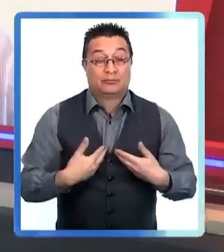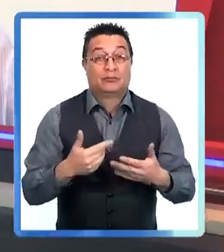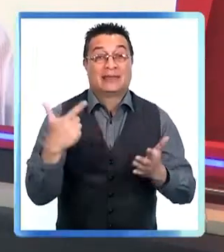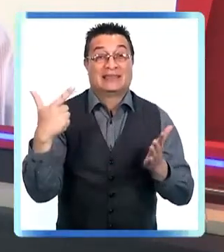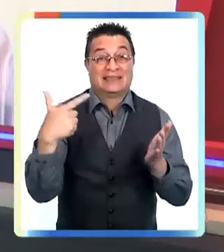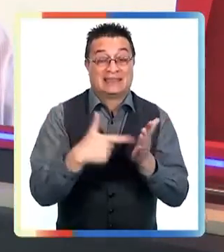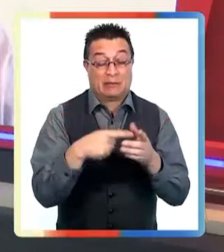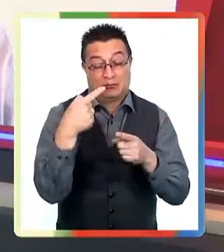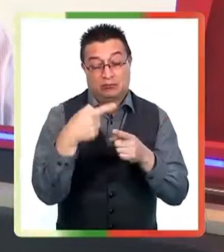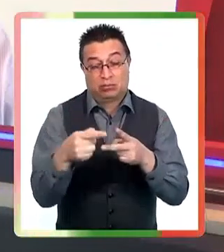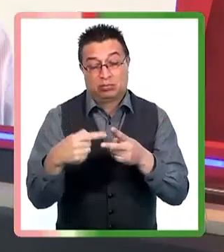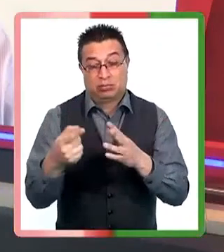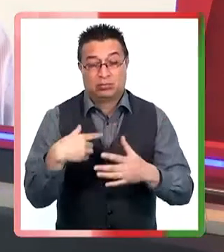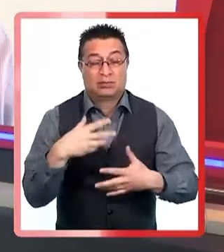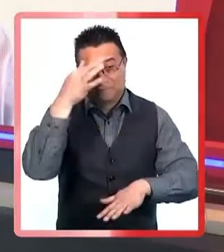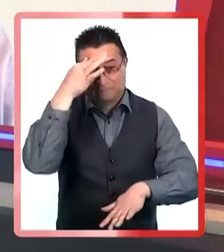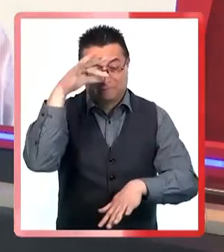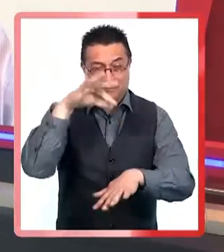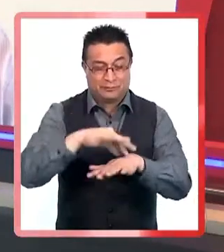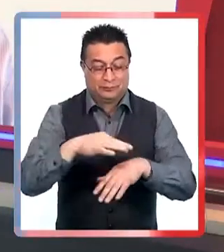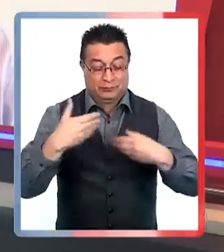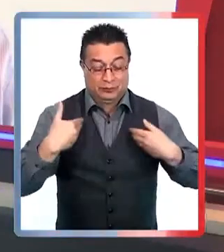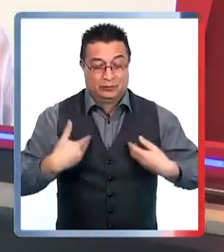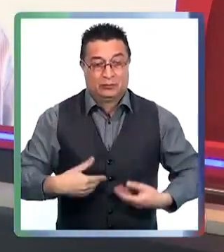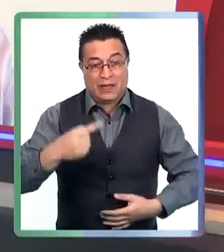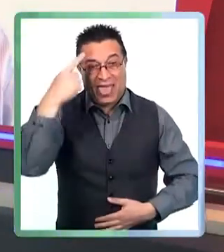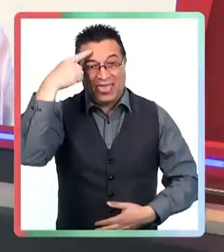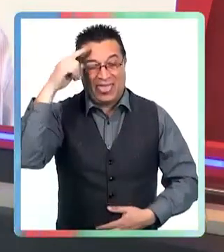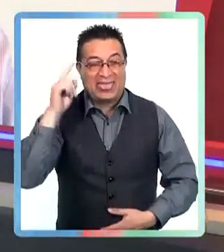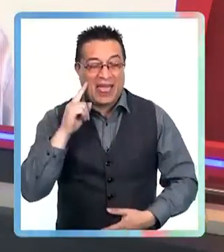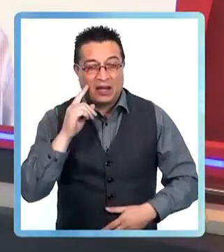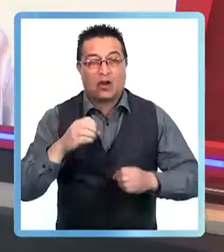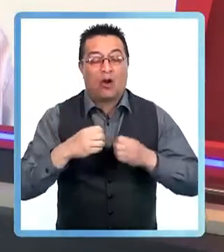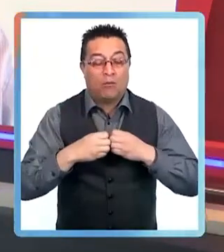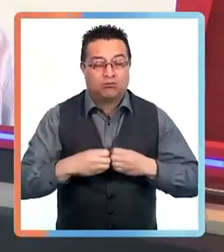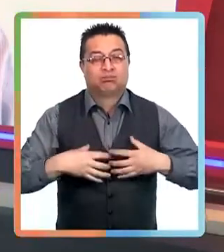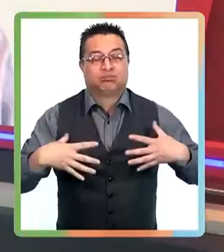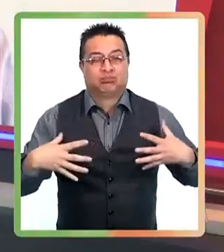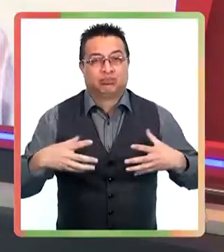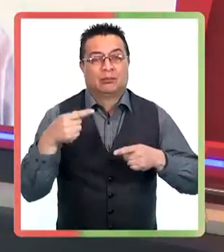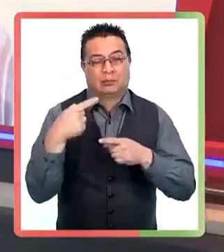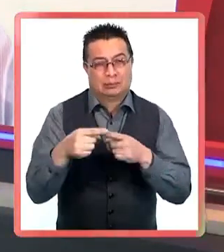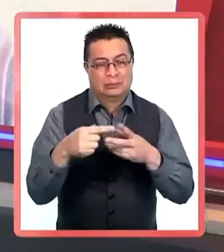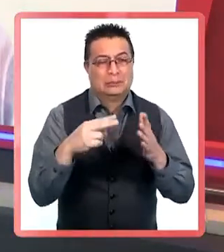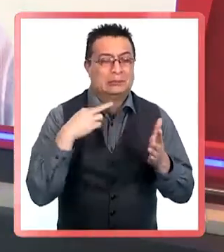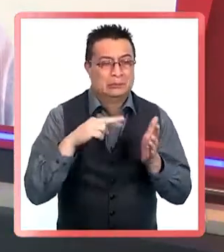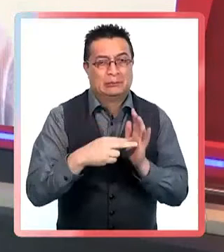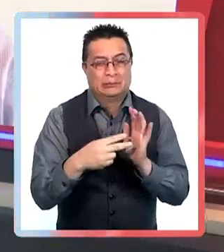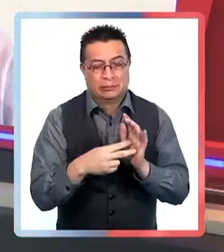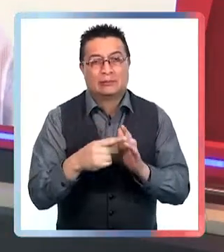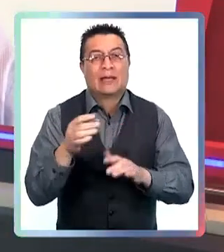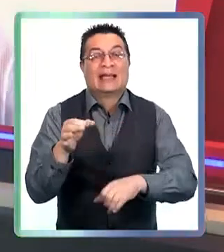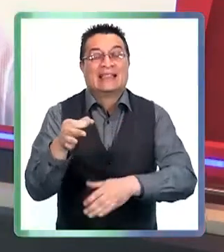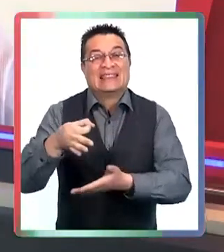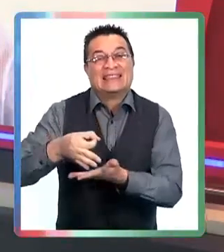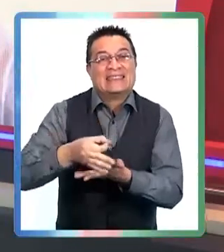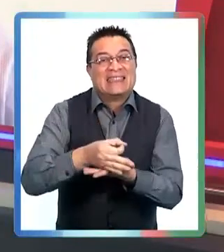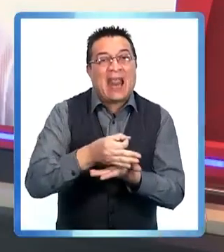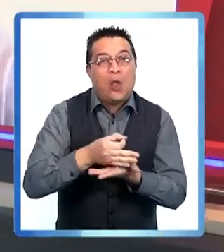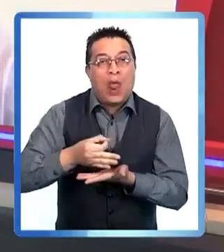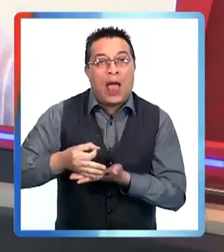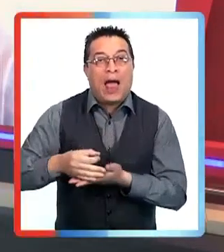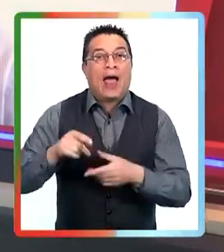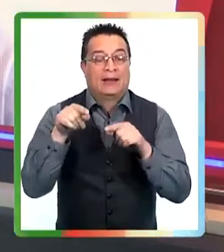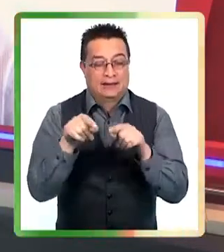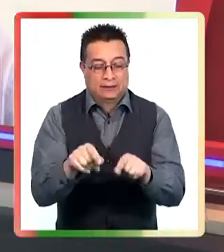produce 7.000 sustancias tóxicas en el organismo que generan daño, inflamación, alteración de nuestras células